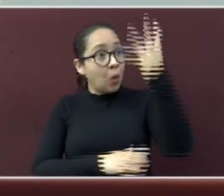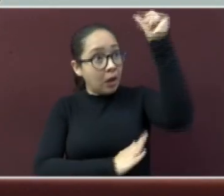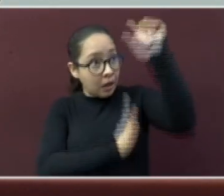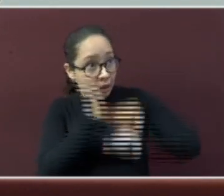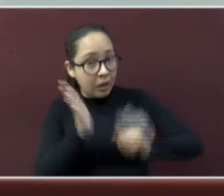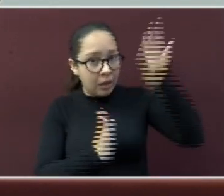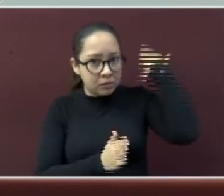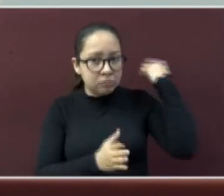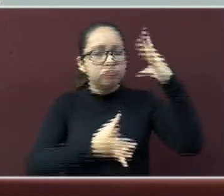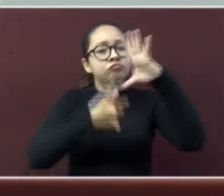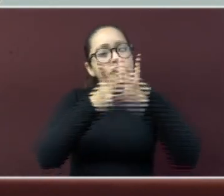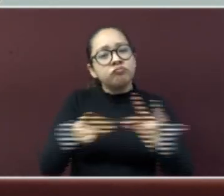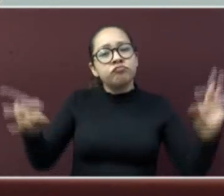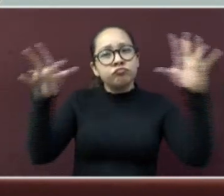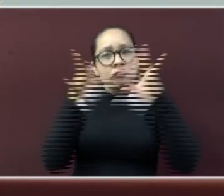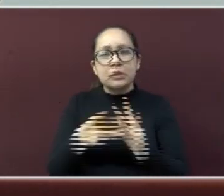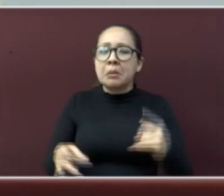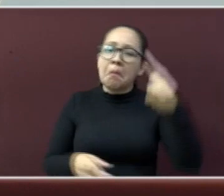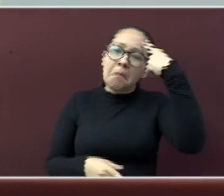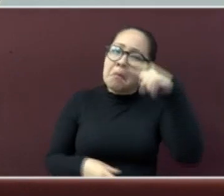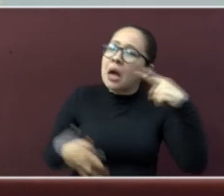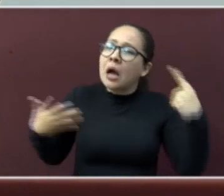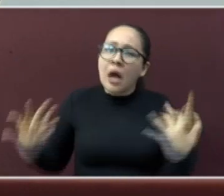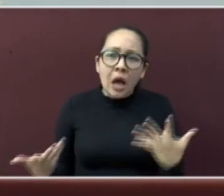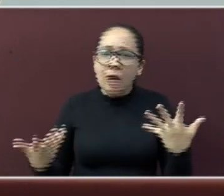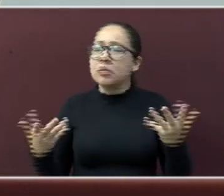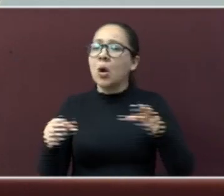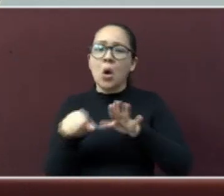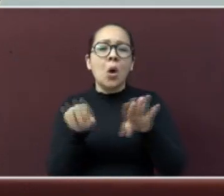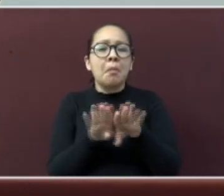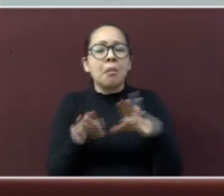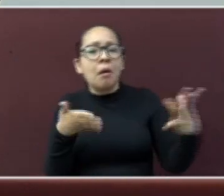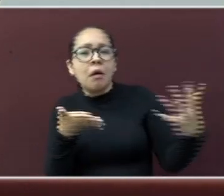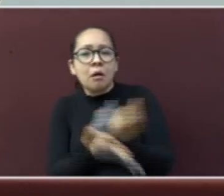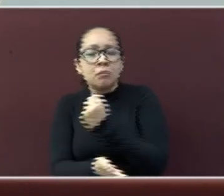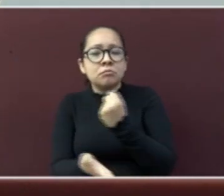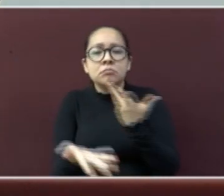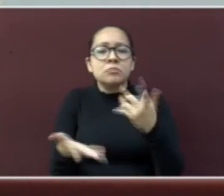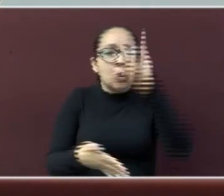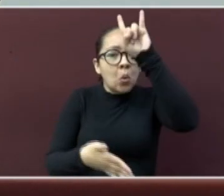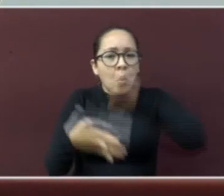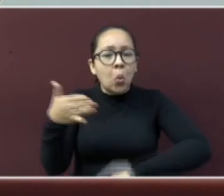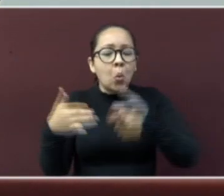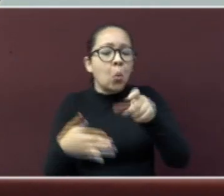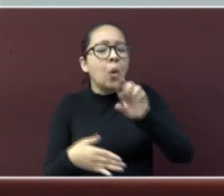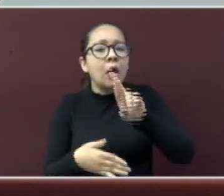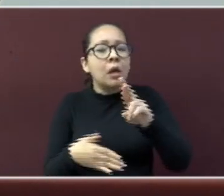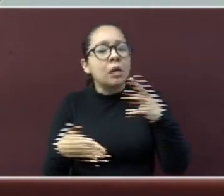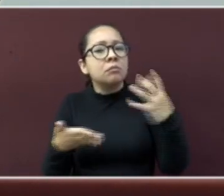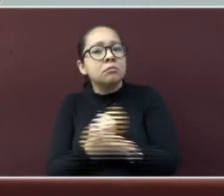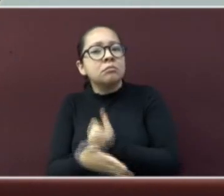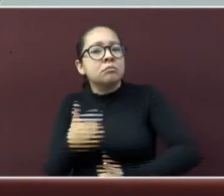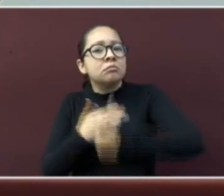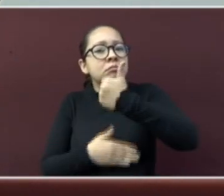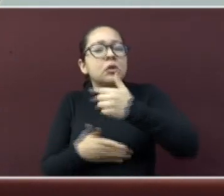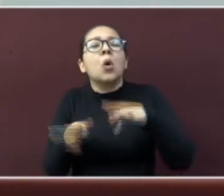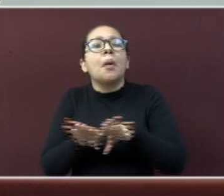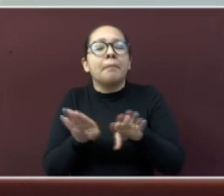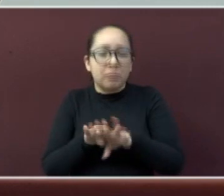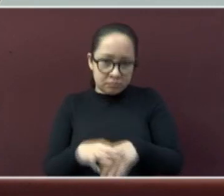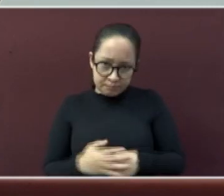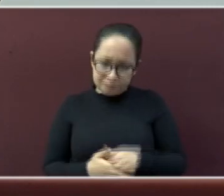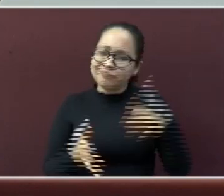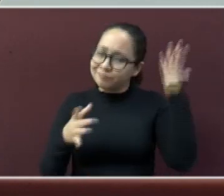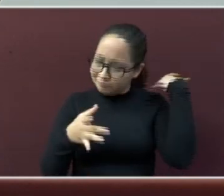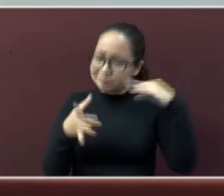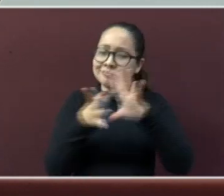qué sirve y cómo lo pueden conseguir además se han activado jornadas para facilitar